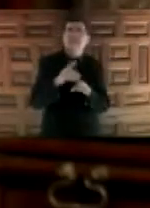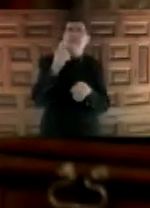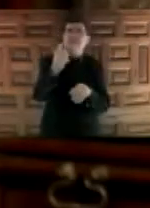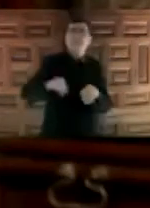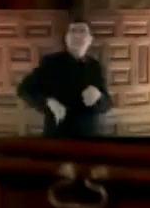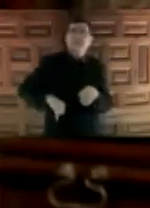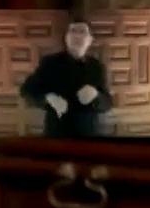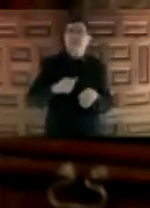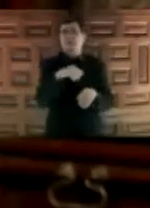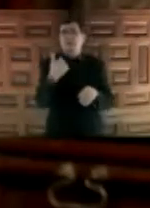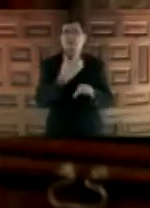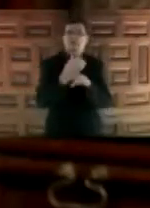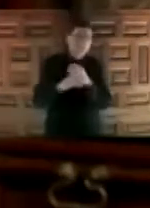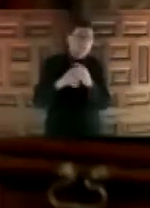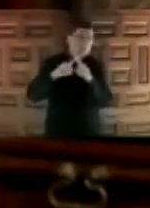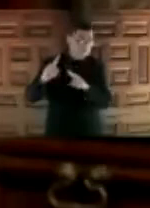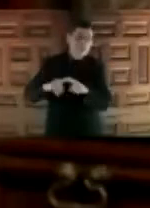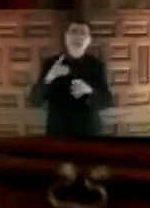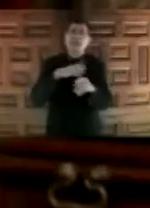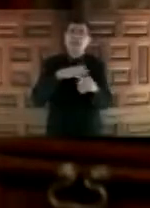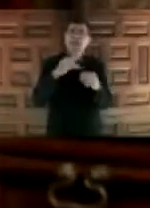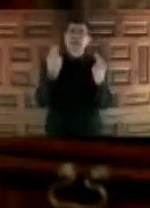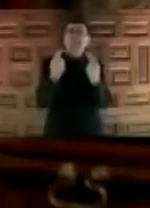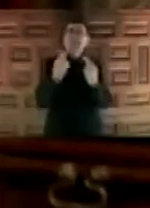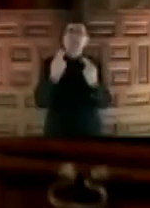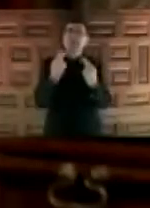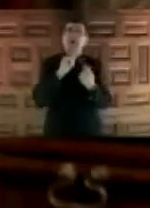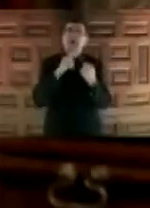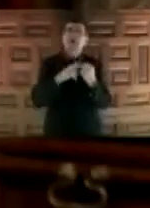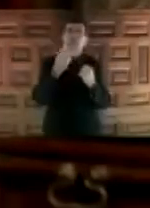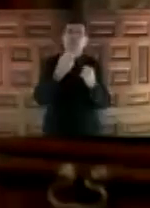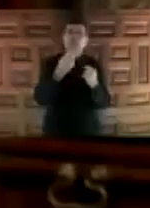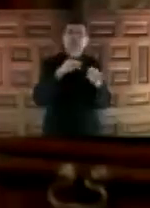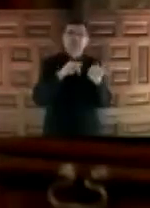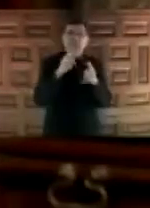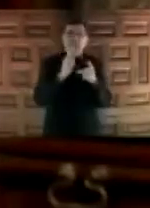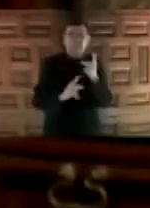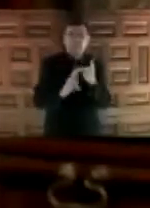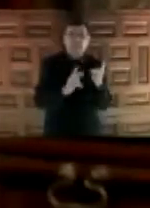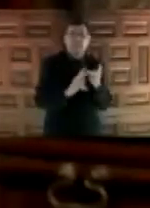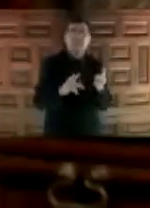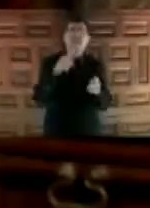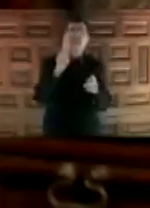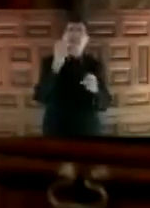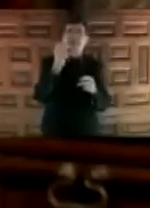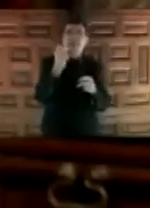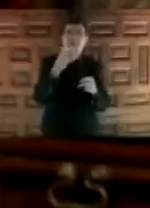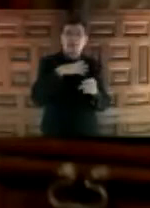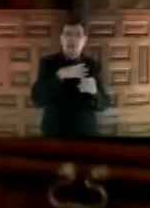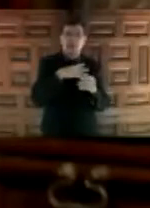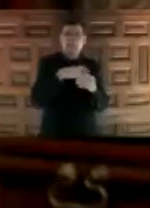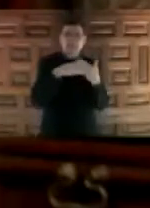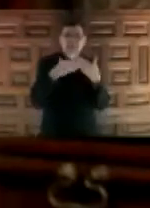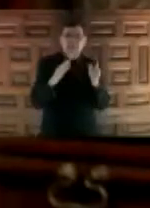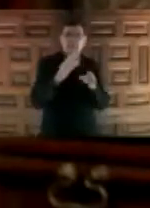a otros públicos, a otros actores tan interesados y que tienen que tener un lugar ahí. Eso está poco trabajado, de tal manera que sí abre el juego a